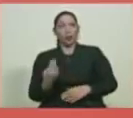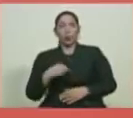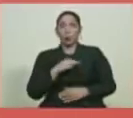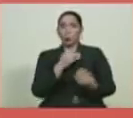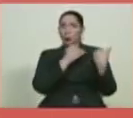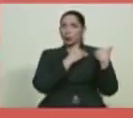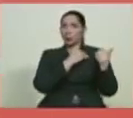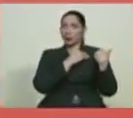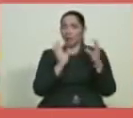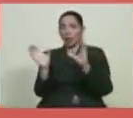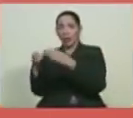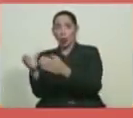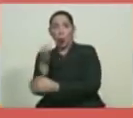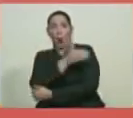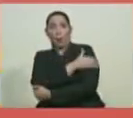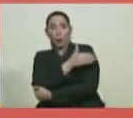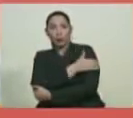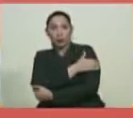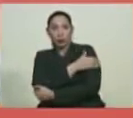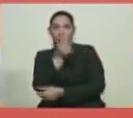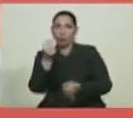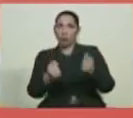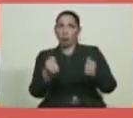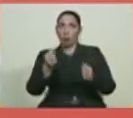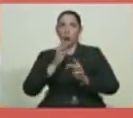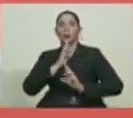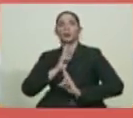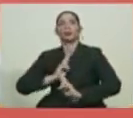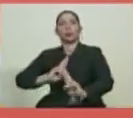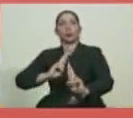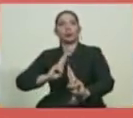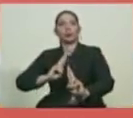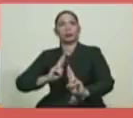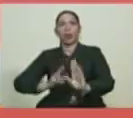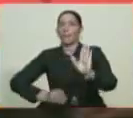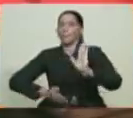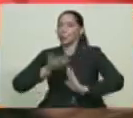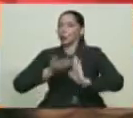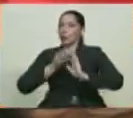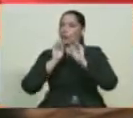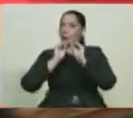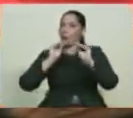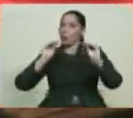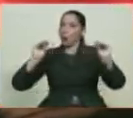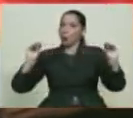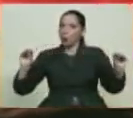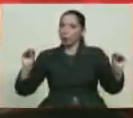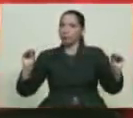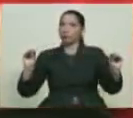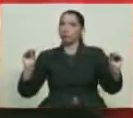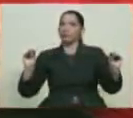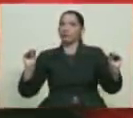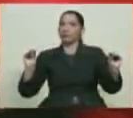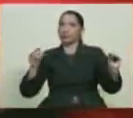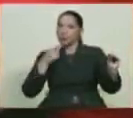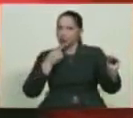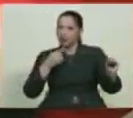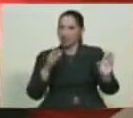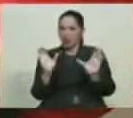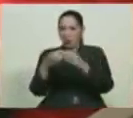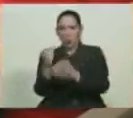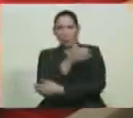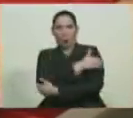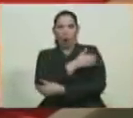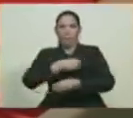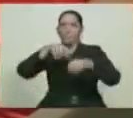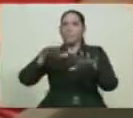representantes de la oposición del sector transporte le dieron una respuesta muy contundente a estos llamados que ha hecho la derecha violenta